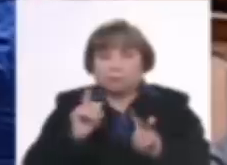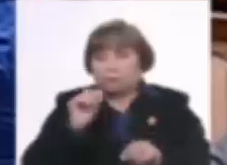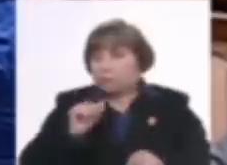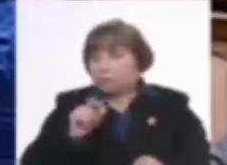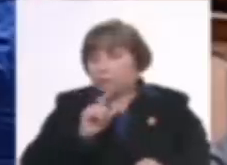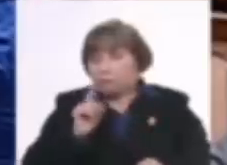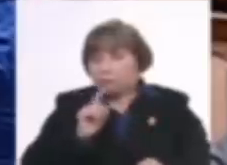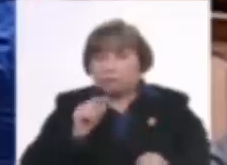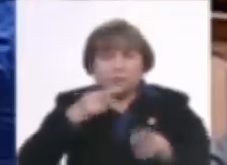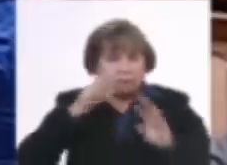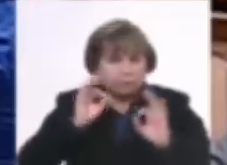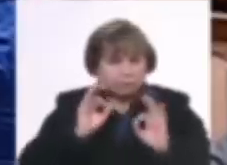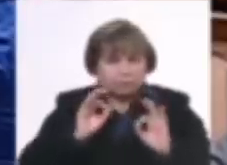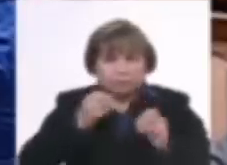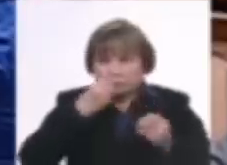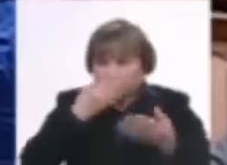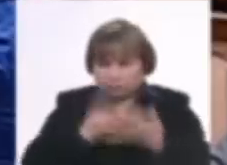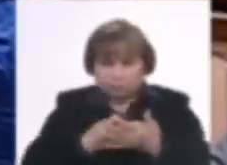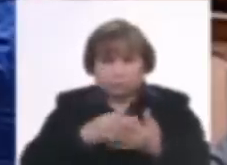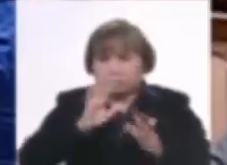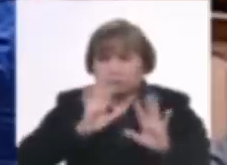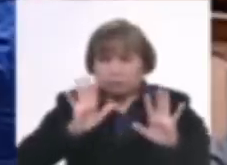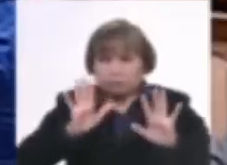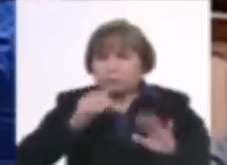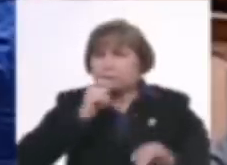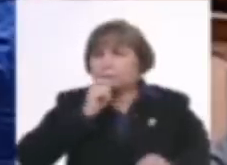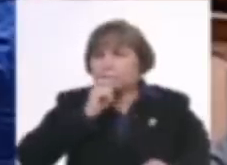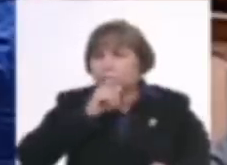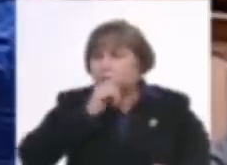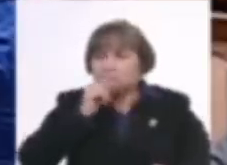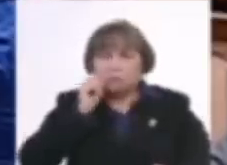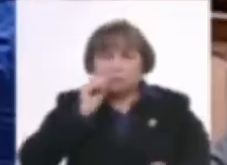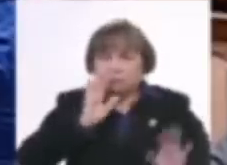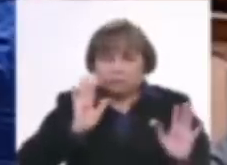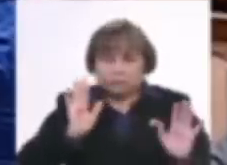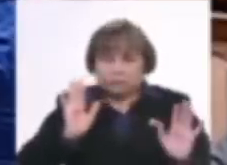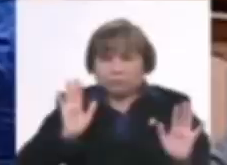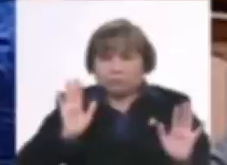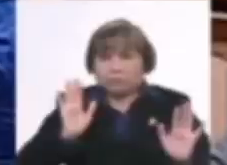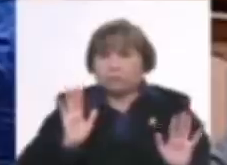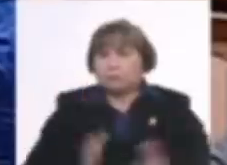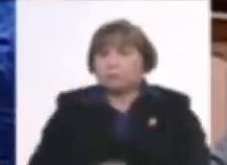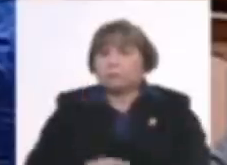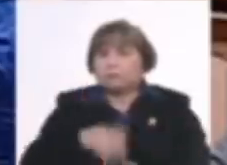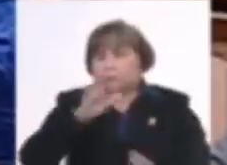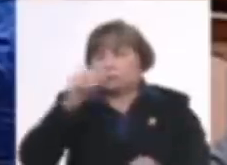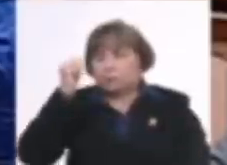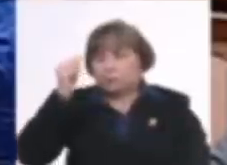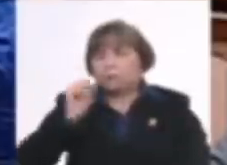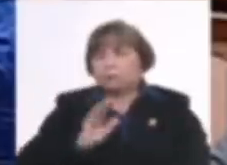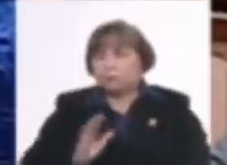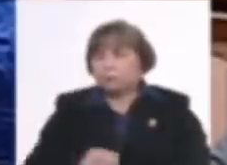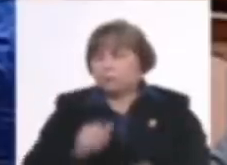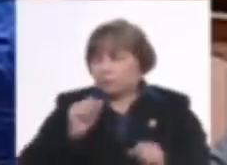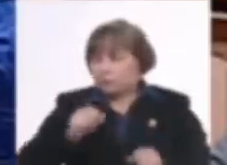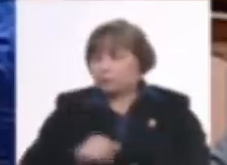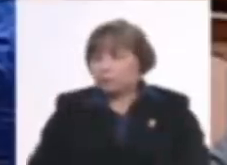que no quiere hacerlo, también perfectamente puede guardar o hacer su derecho a guardar